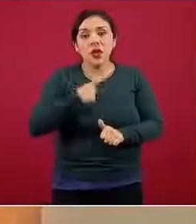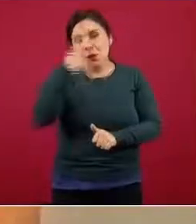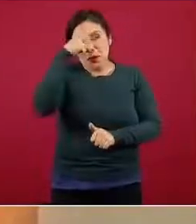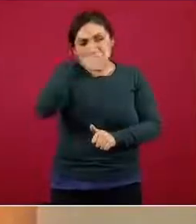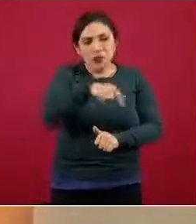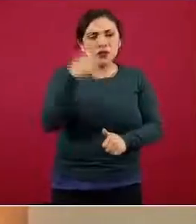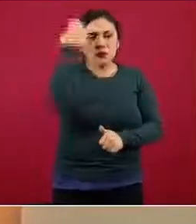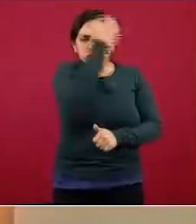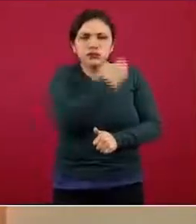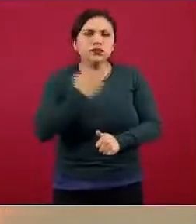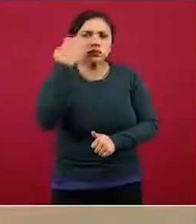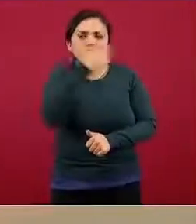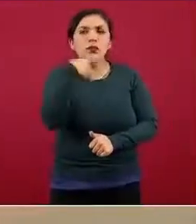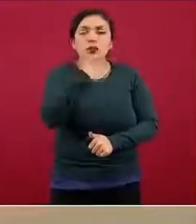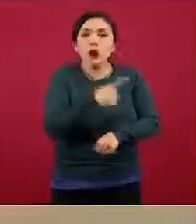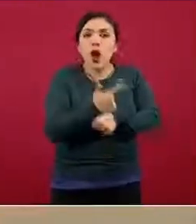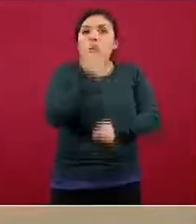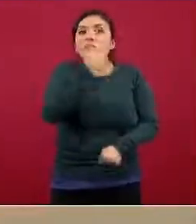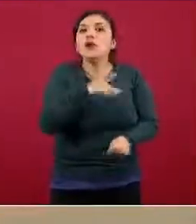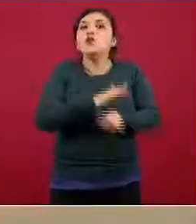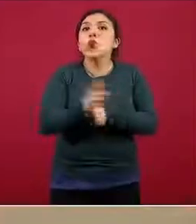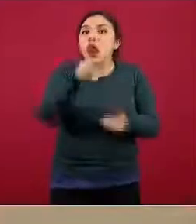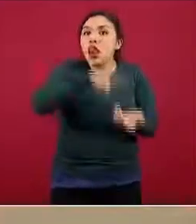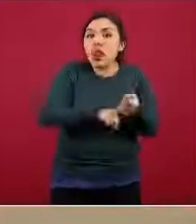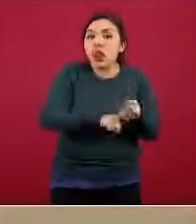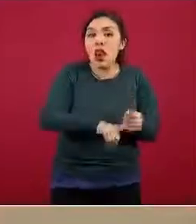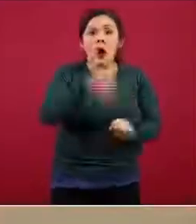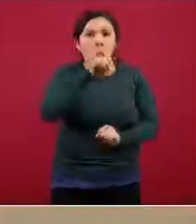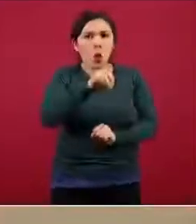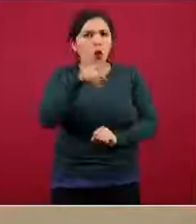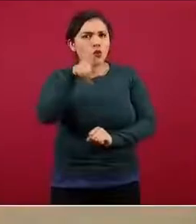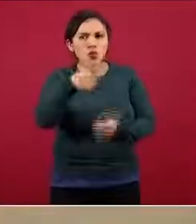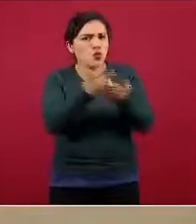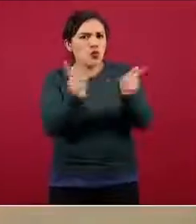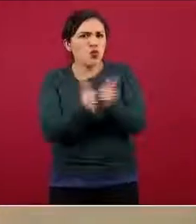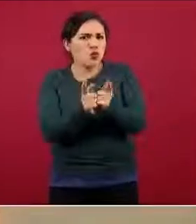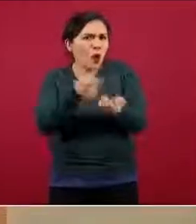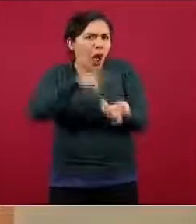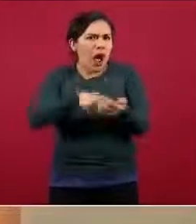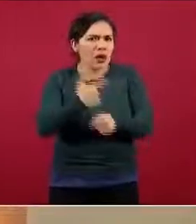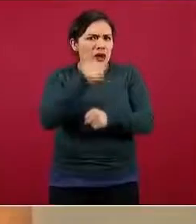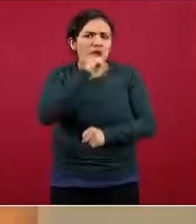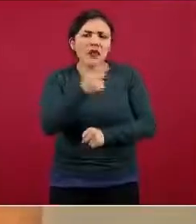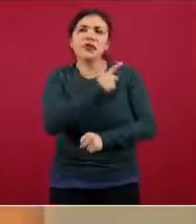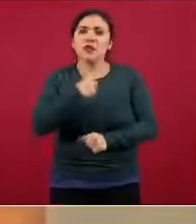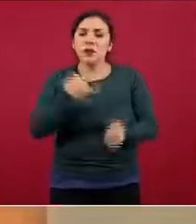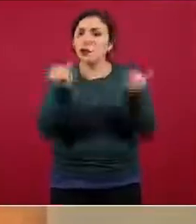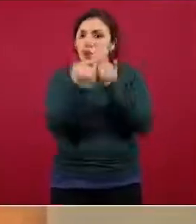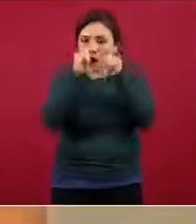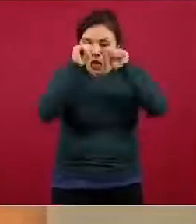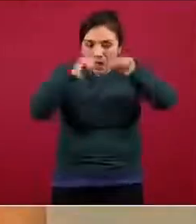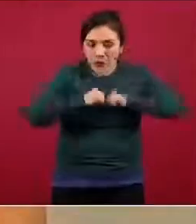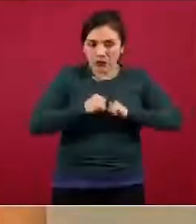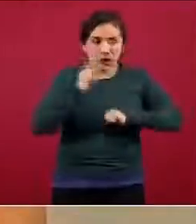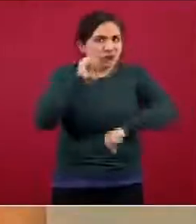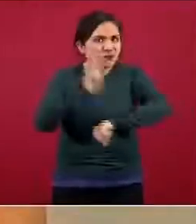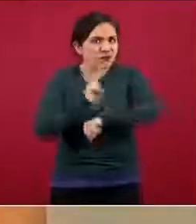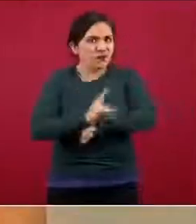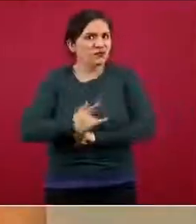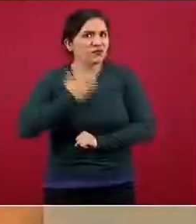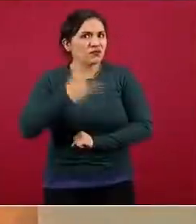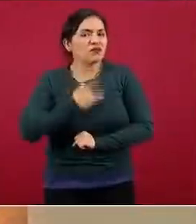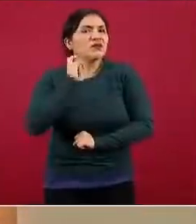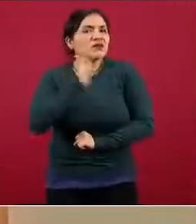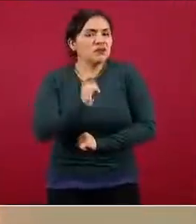evaluar completamente el riesgo. Si no pertenecemos a estos grupos, estar vigilando de todos modos los síntomas por si